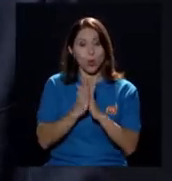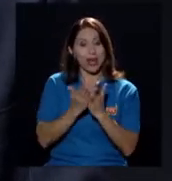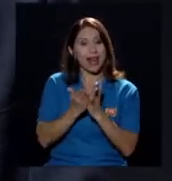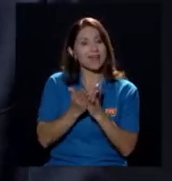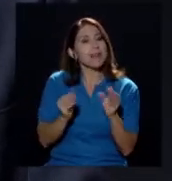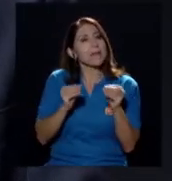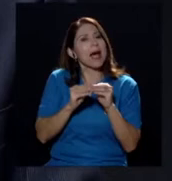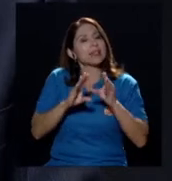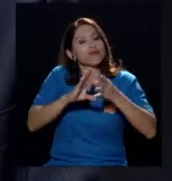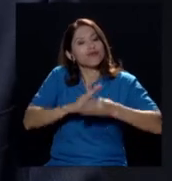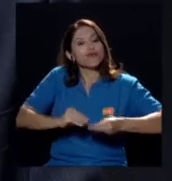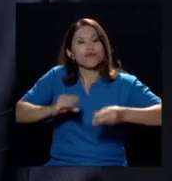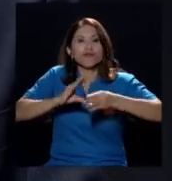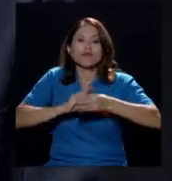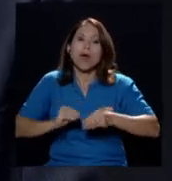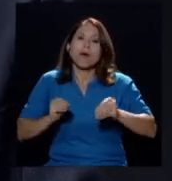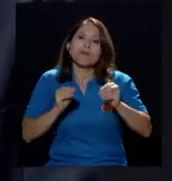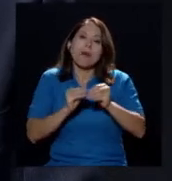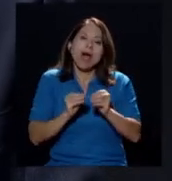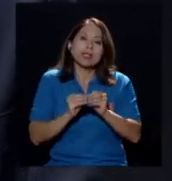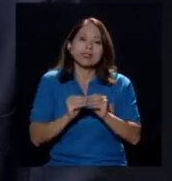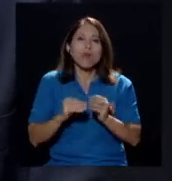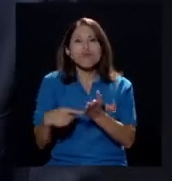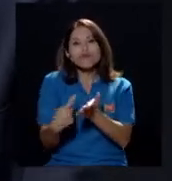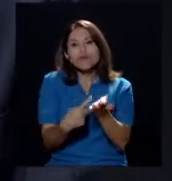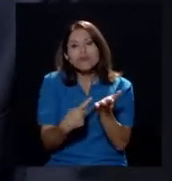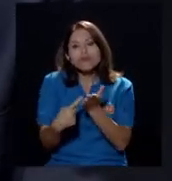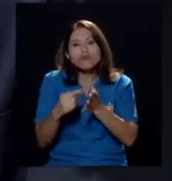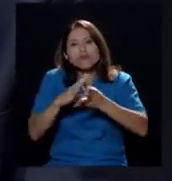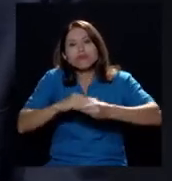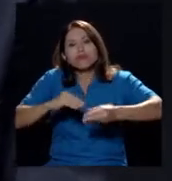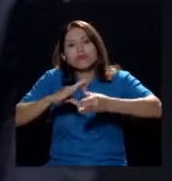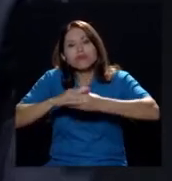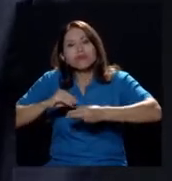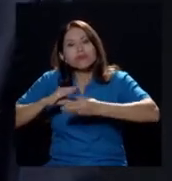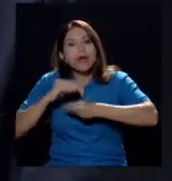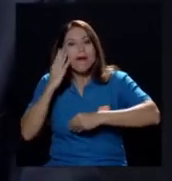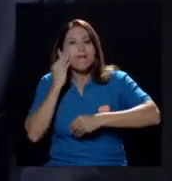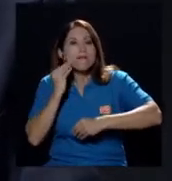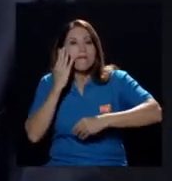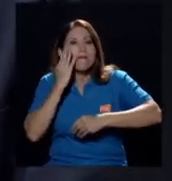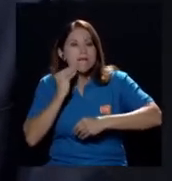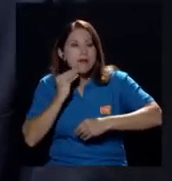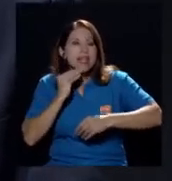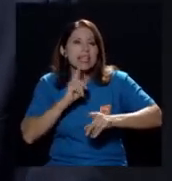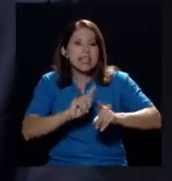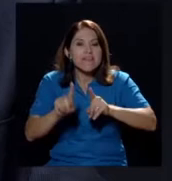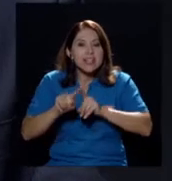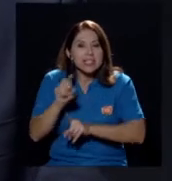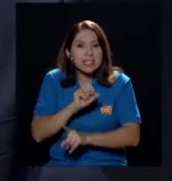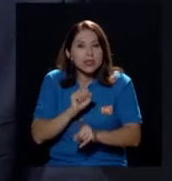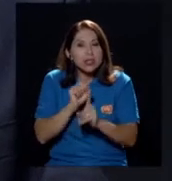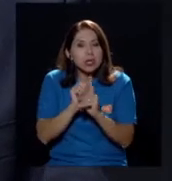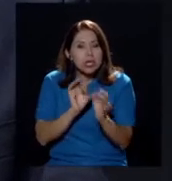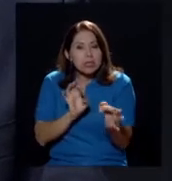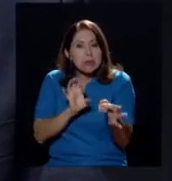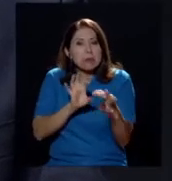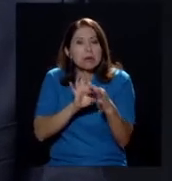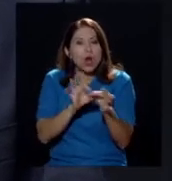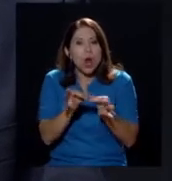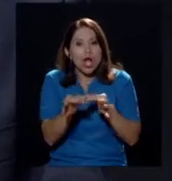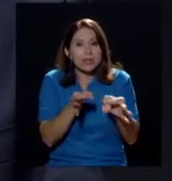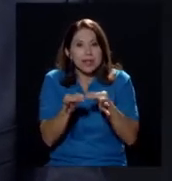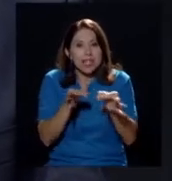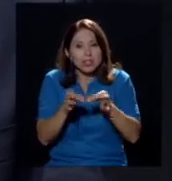narrativo vivencial de episodios y tejidos con algunas explicaciones y análisis sobre el quehacer